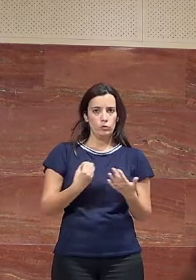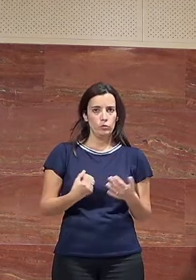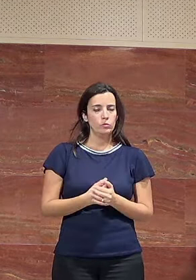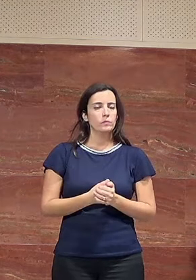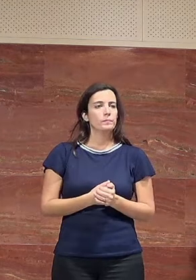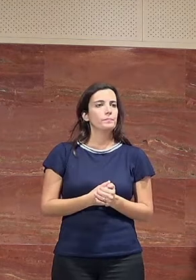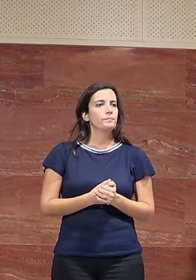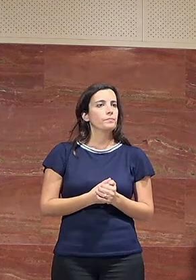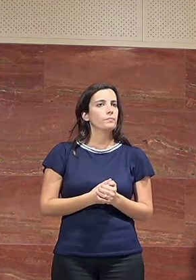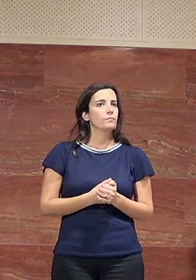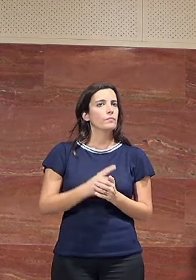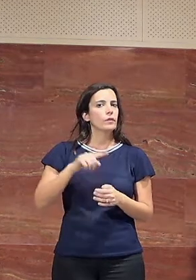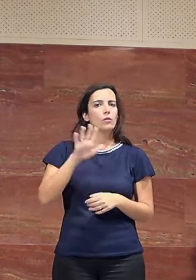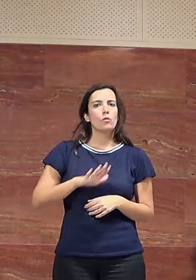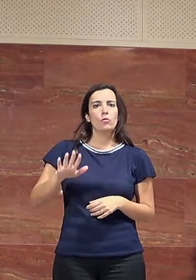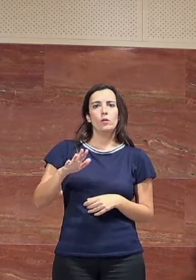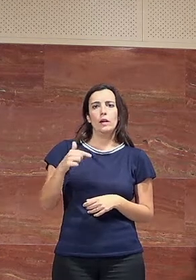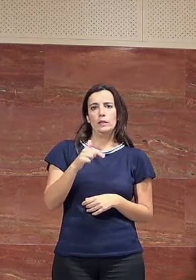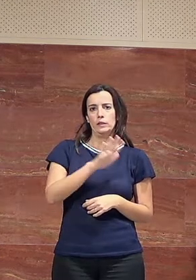zona este donde está la M30.